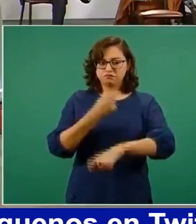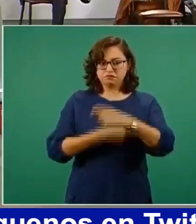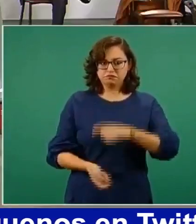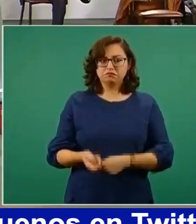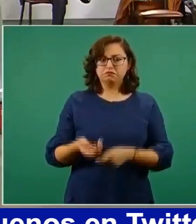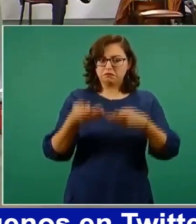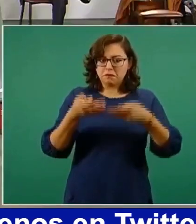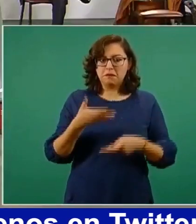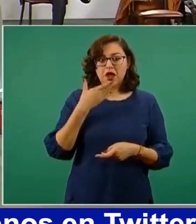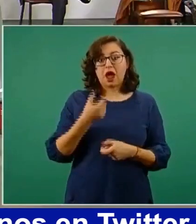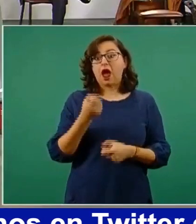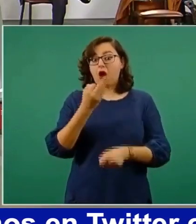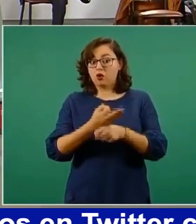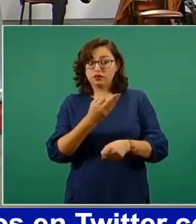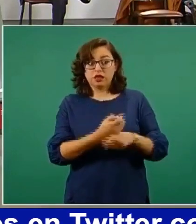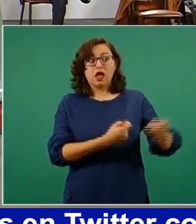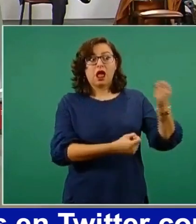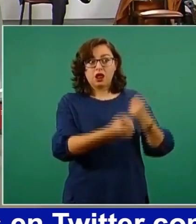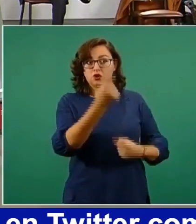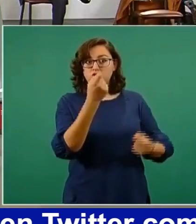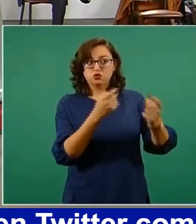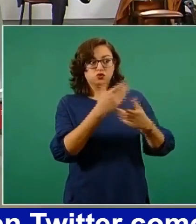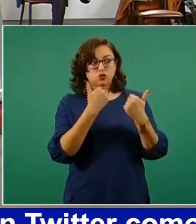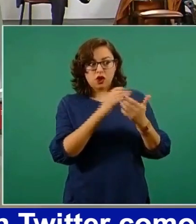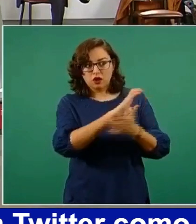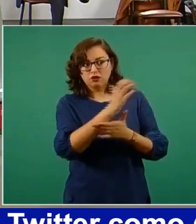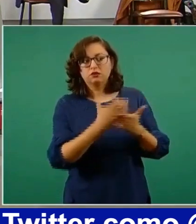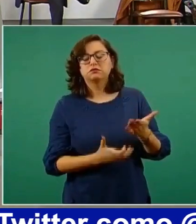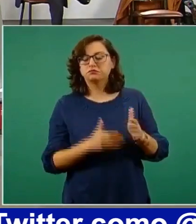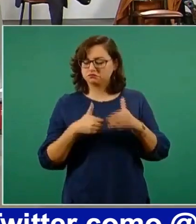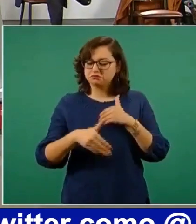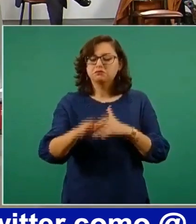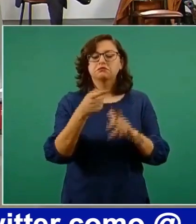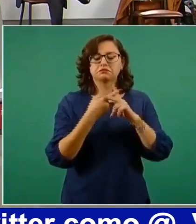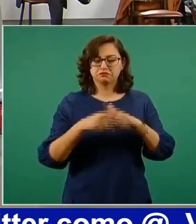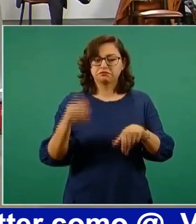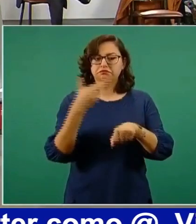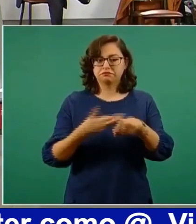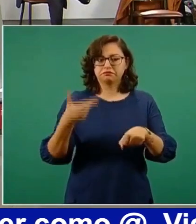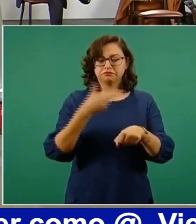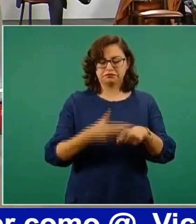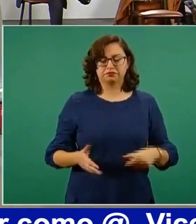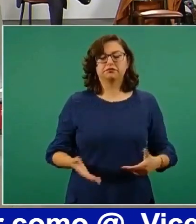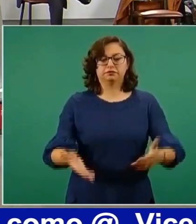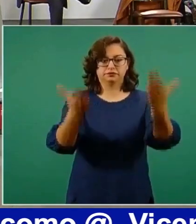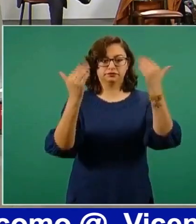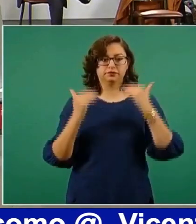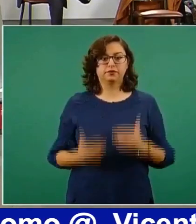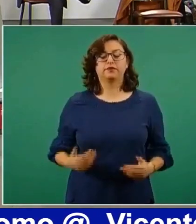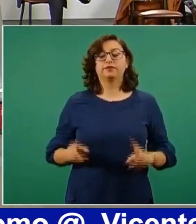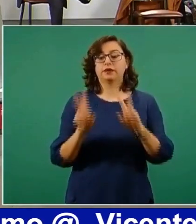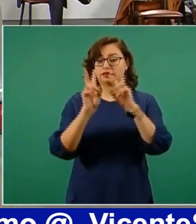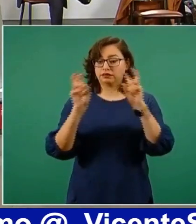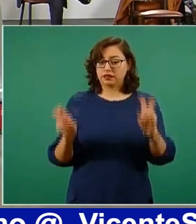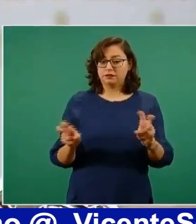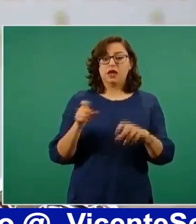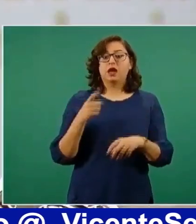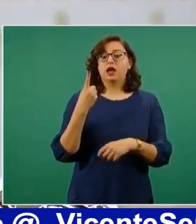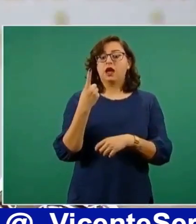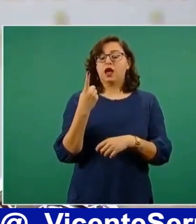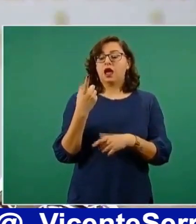Se iniciará un proceso de diagnóstico en las dependencias de la administración pública para